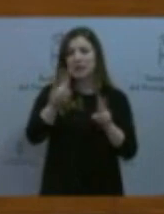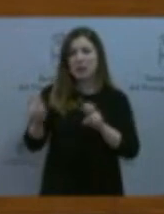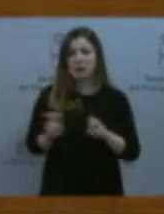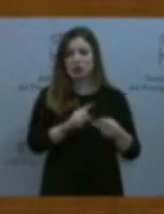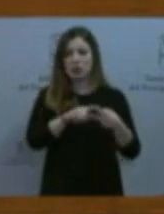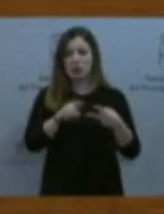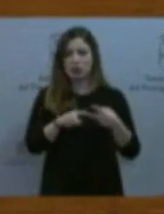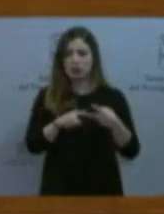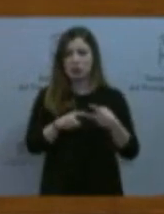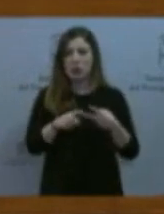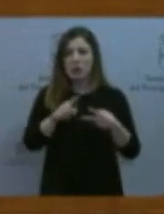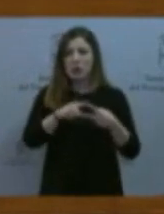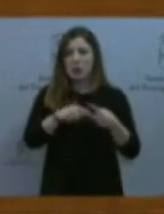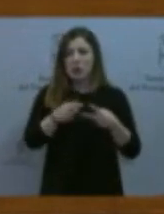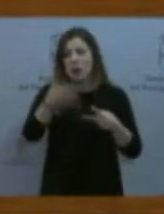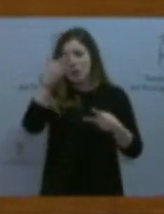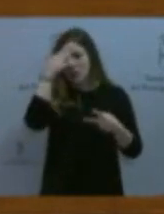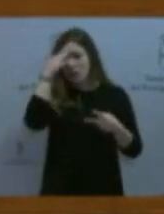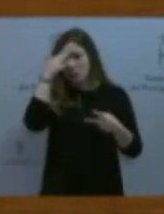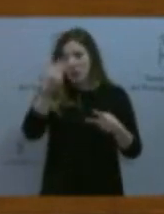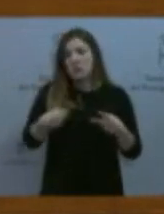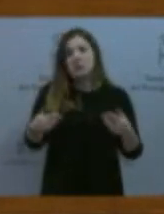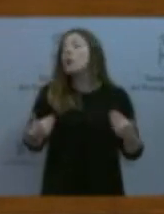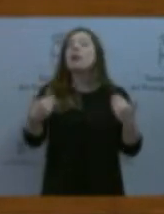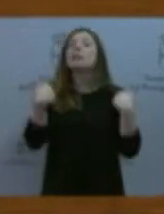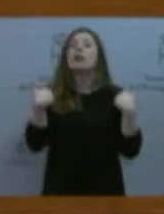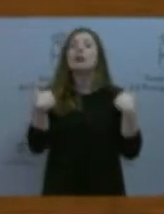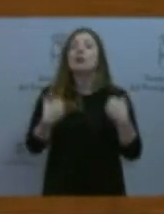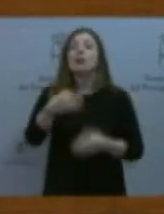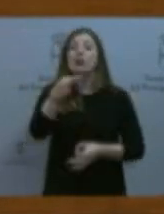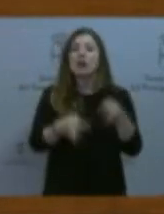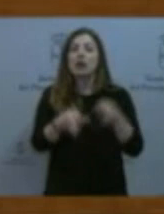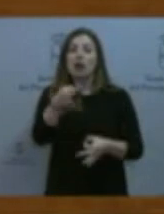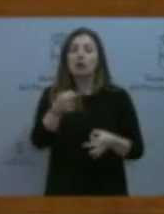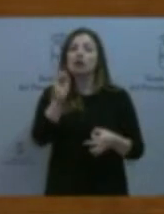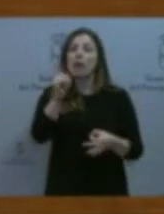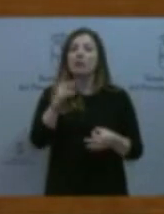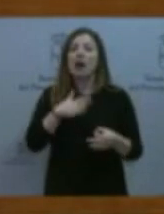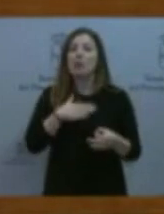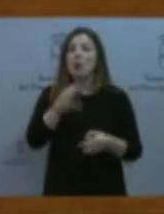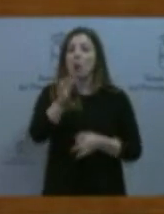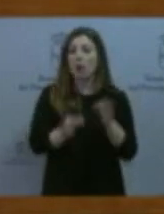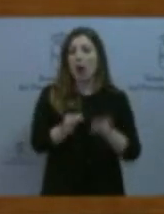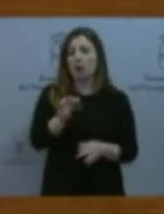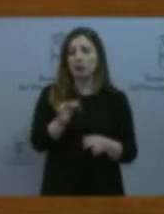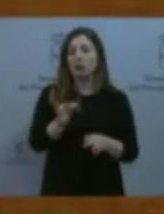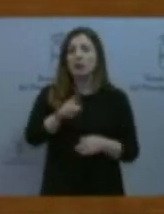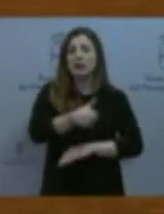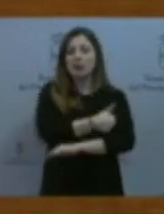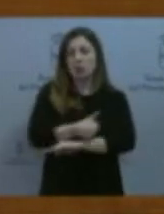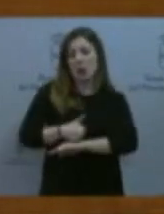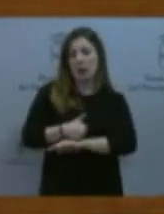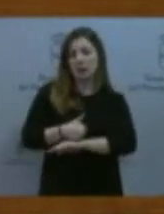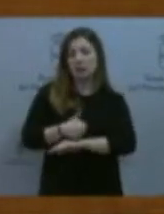cual el ejercicio de la potestad jurisdiccional corresponde exclusivamente a los juzgados y tribunales determinados por las leyes. Y dos, no